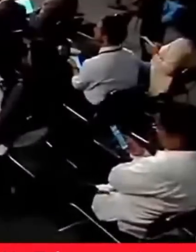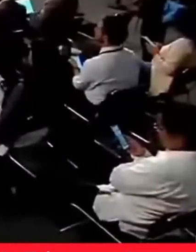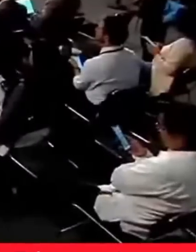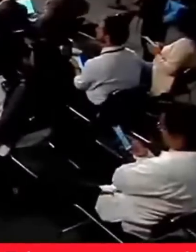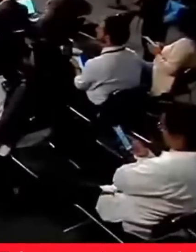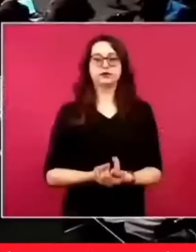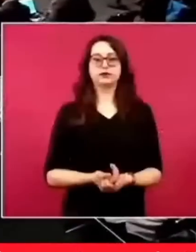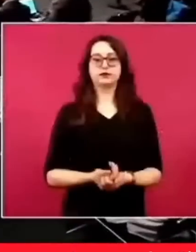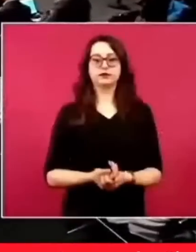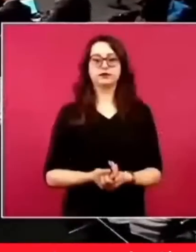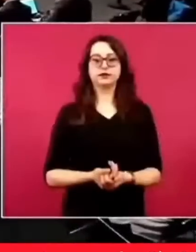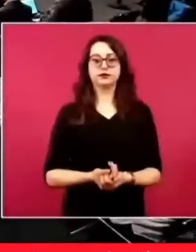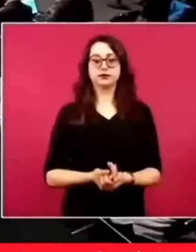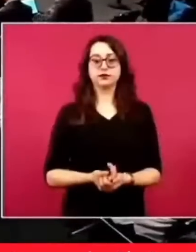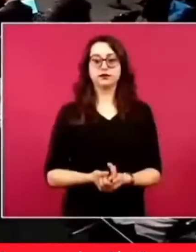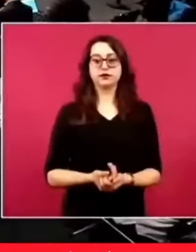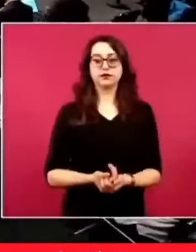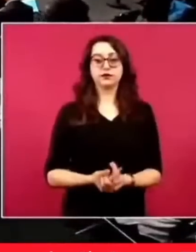sorteo.